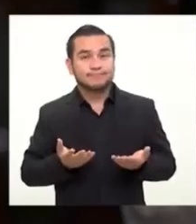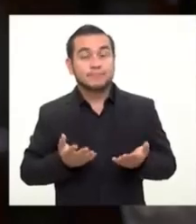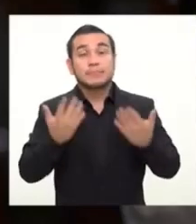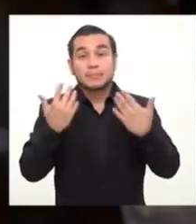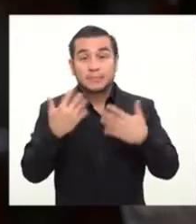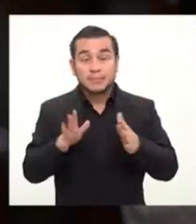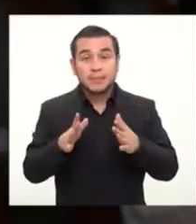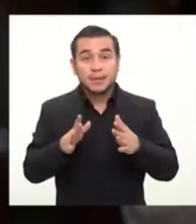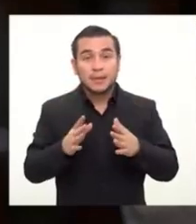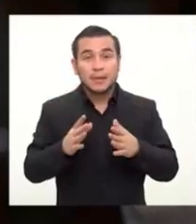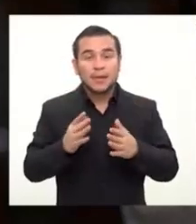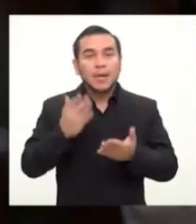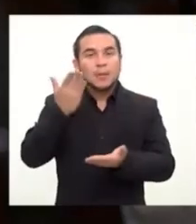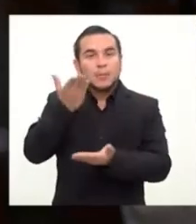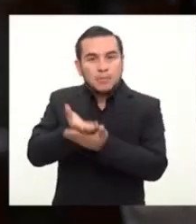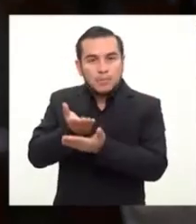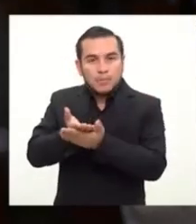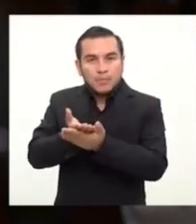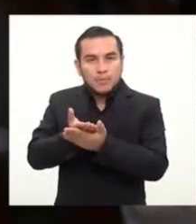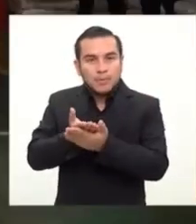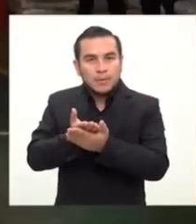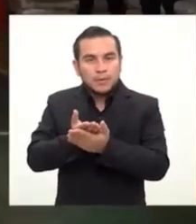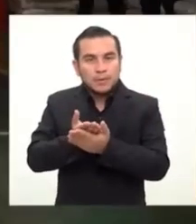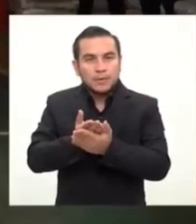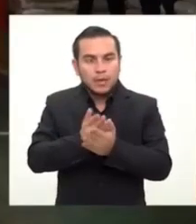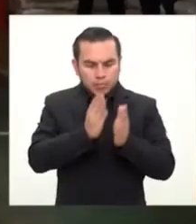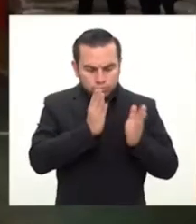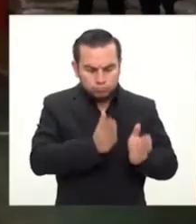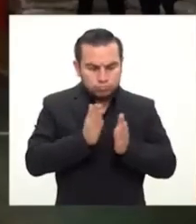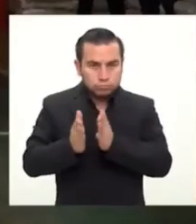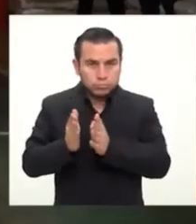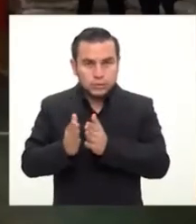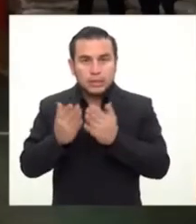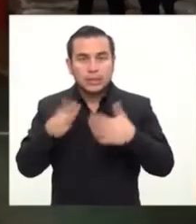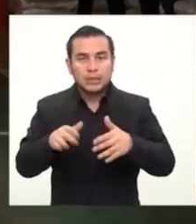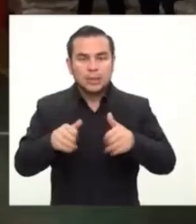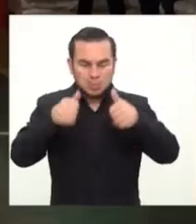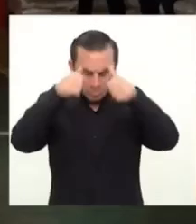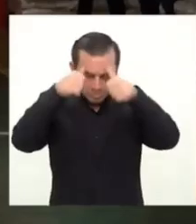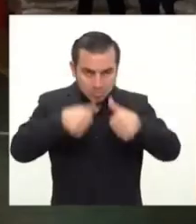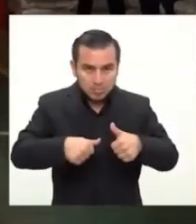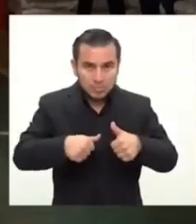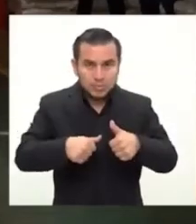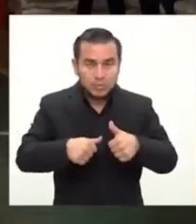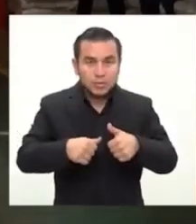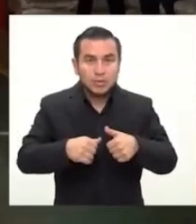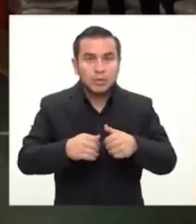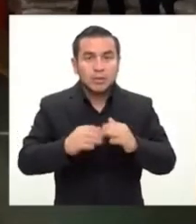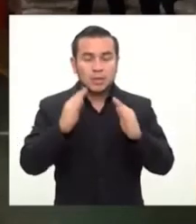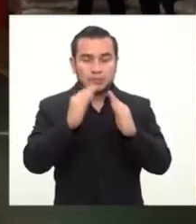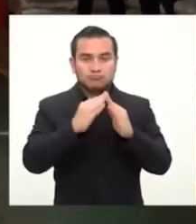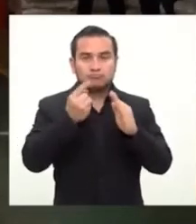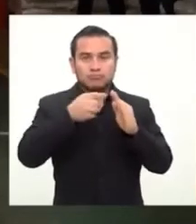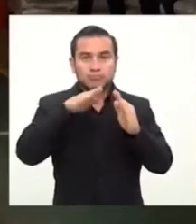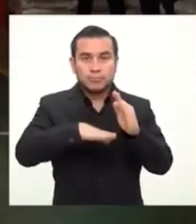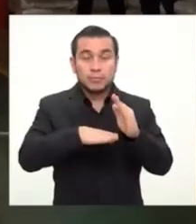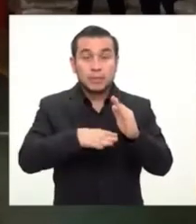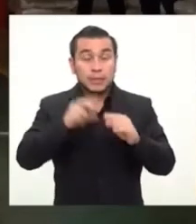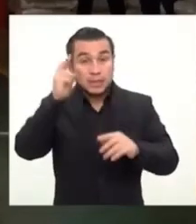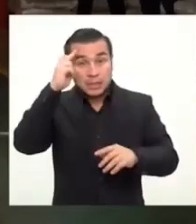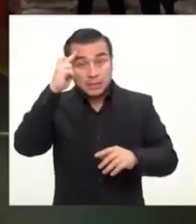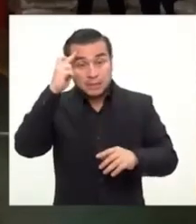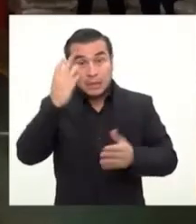hemos planteado una hoja de ruta entonces se establezca una cuarentena que debería ser aprobada ya que la sala no